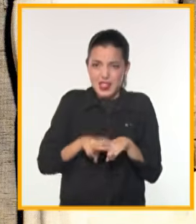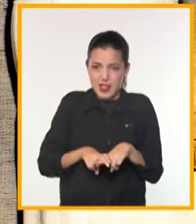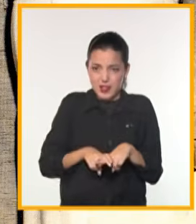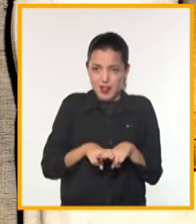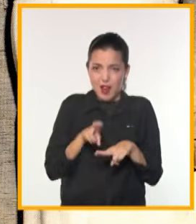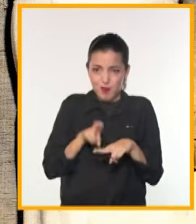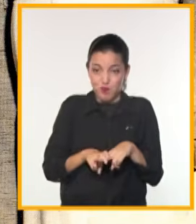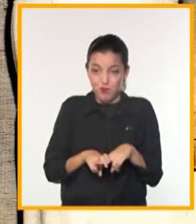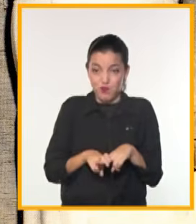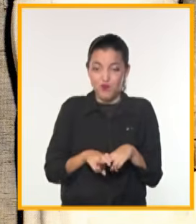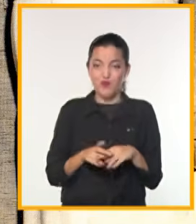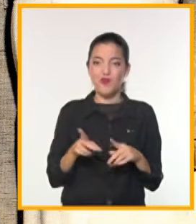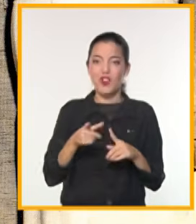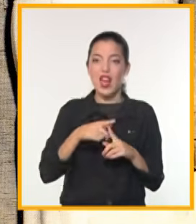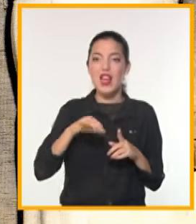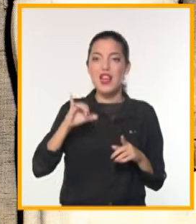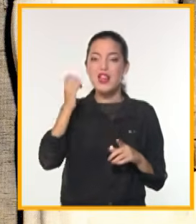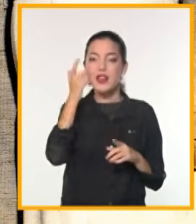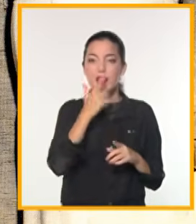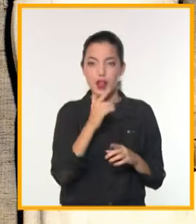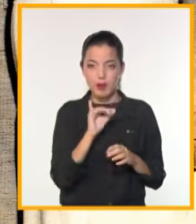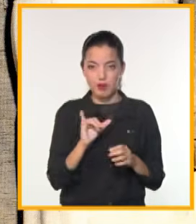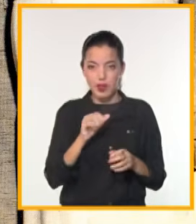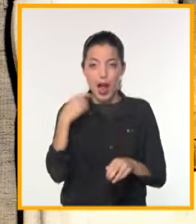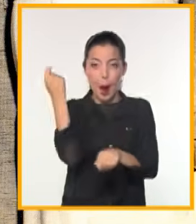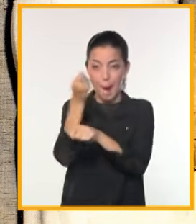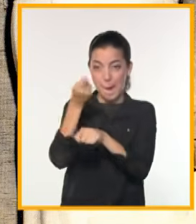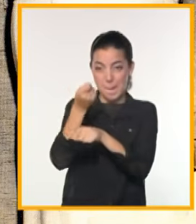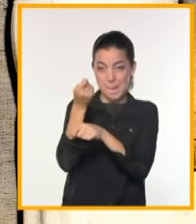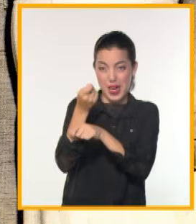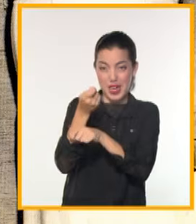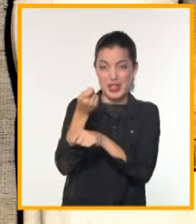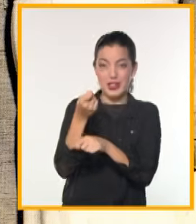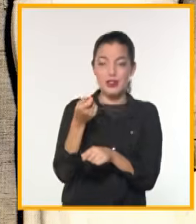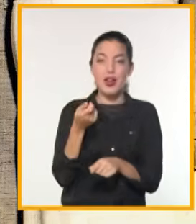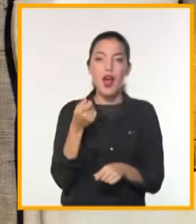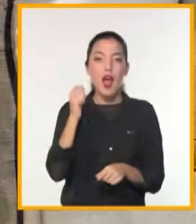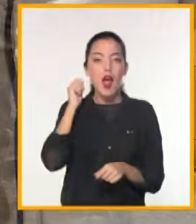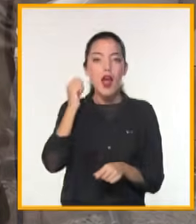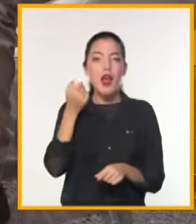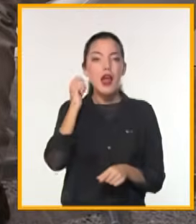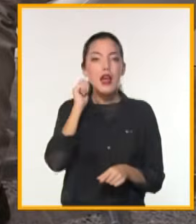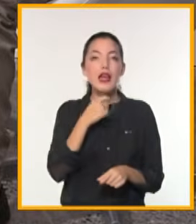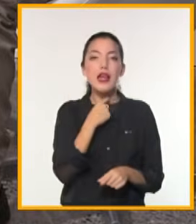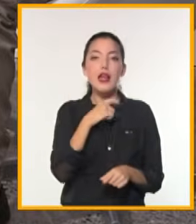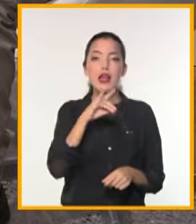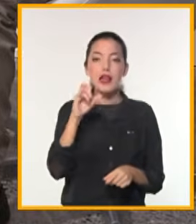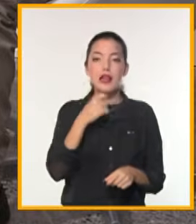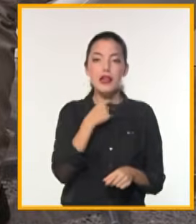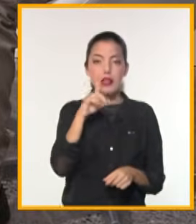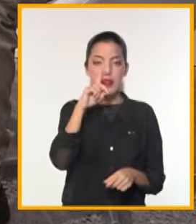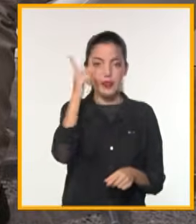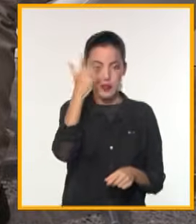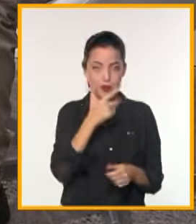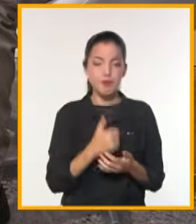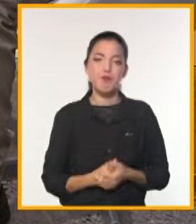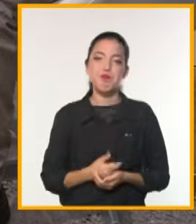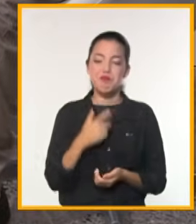viva que- todavía. y que está viendo el programa. Ella debe estar viendo el programa, se debe sentir orgullosa. Bueno, qué bonita foto